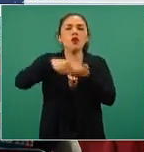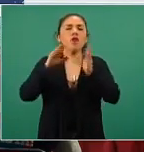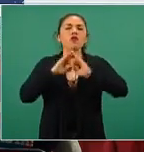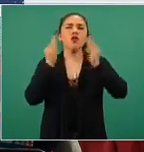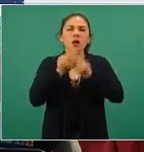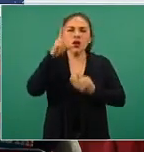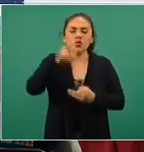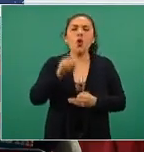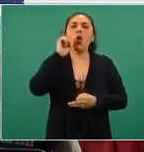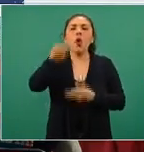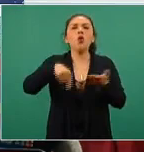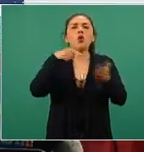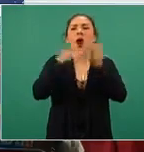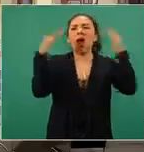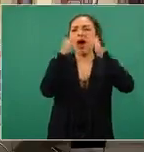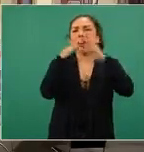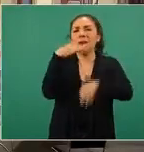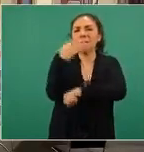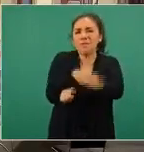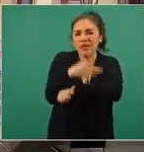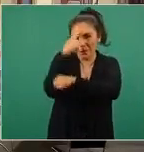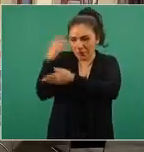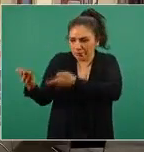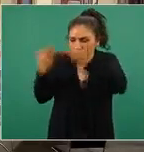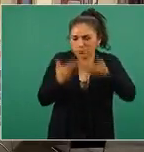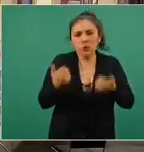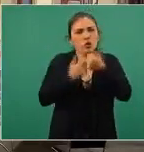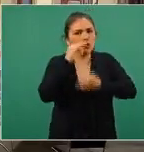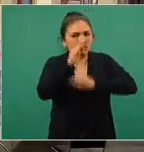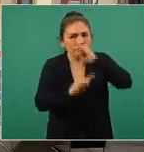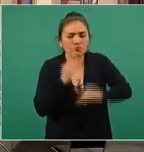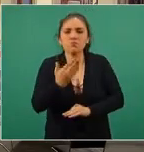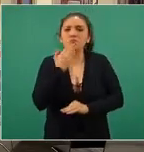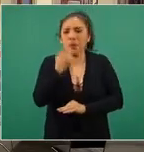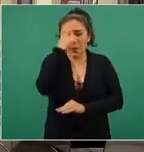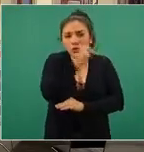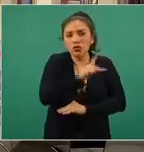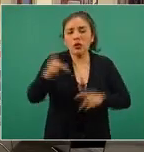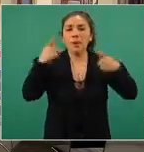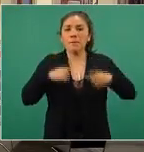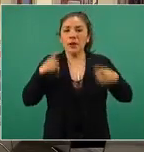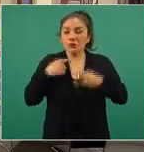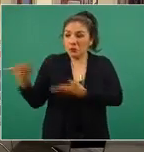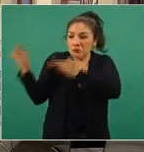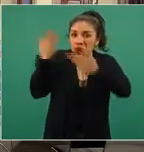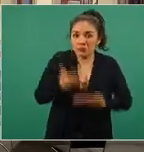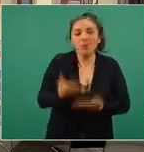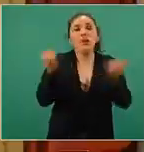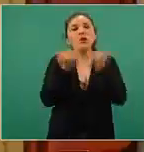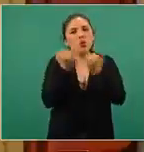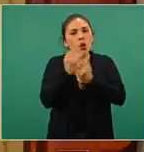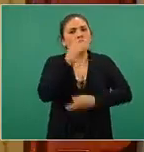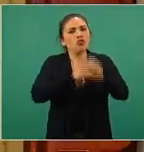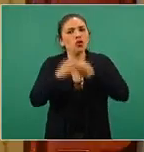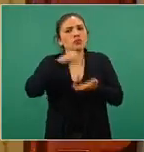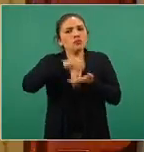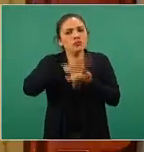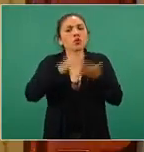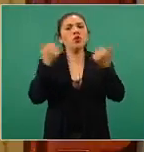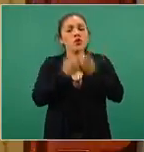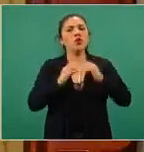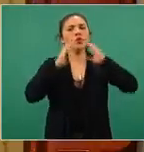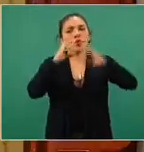los albergues donde los recibimos y les damos el trato digno a todos los que llegan y por supuesto todos se establecieron con